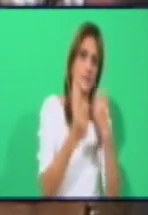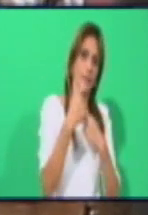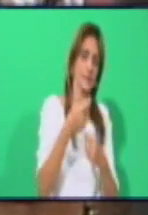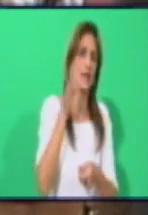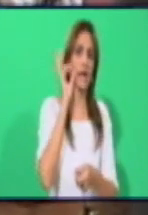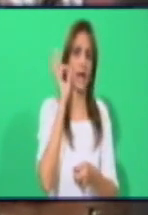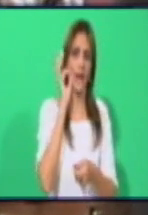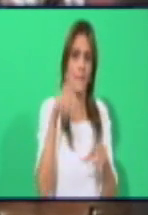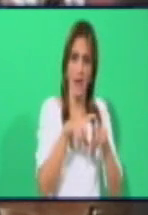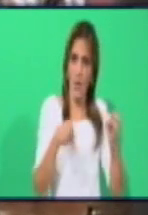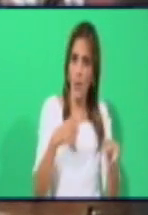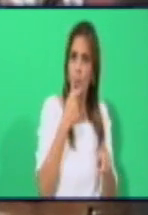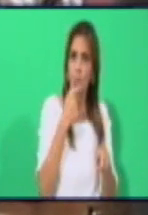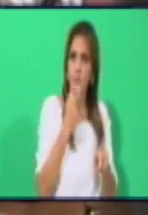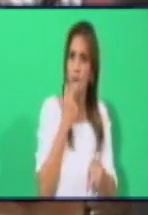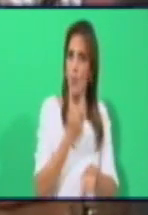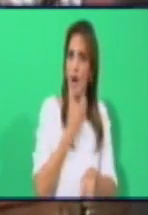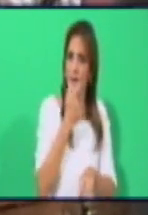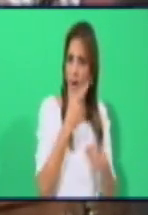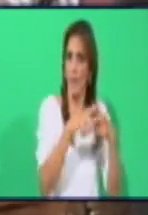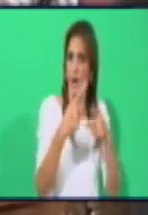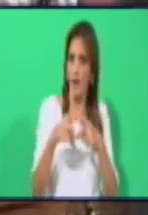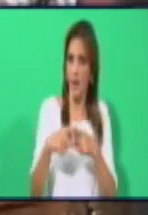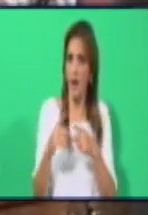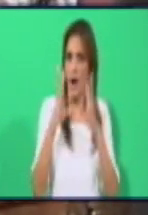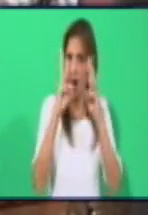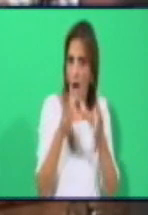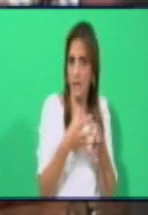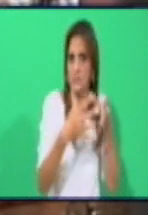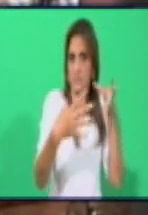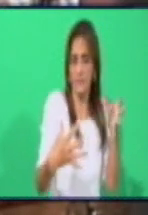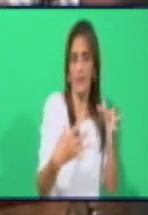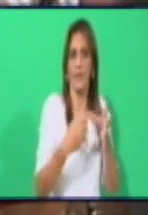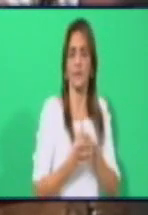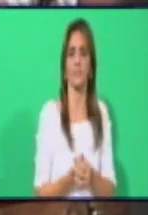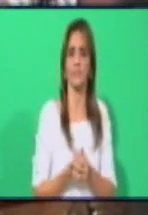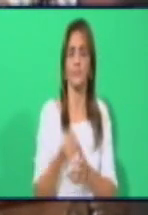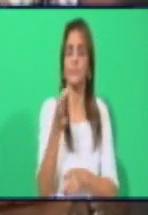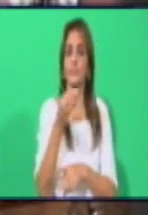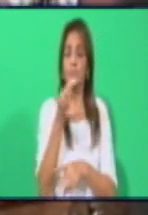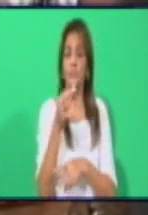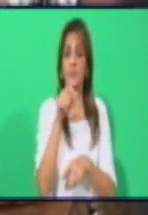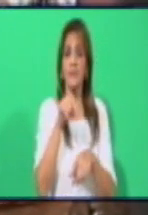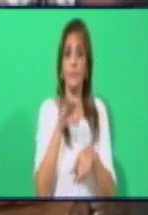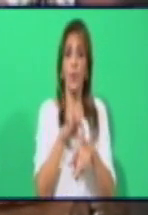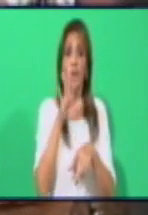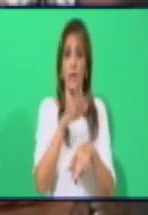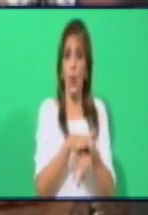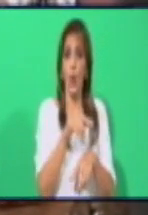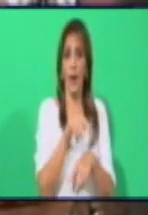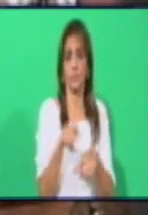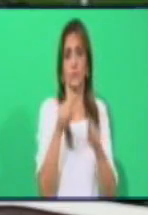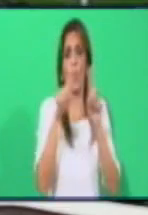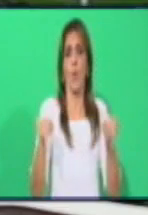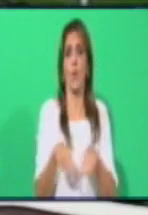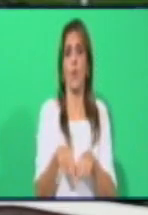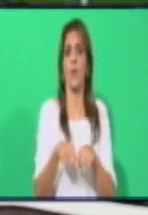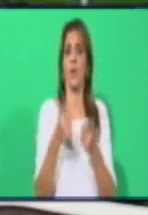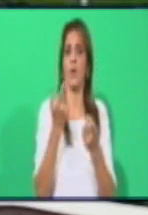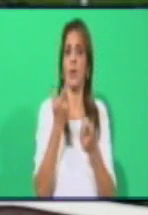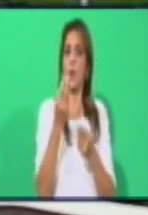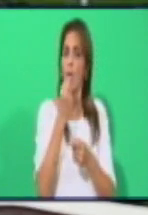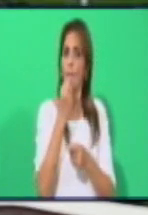en grandes cantidades, o sea, en grandes volúmenes. En el caso del municipio de Río Cauto, el comedor comunitario afectaba al cliente en la